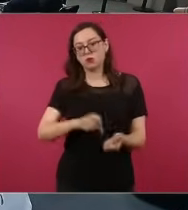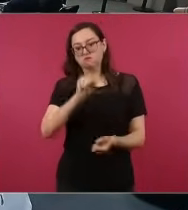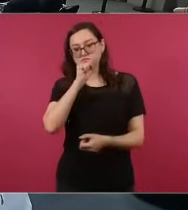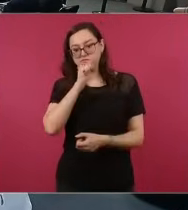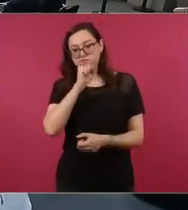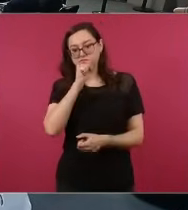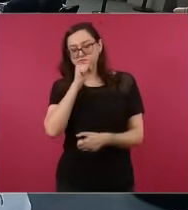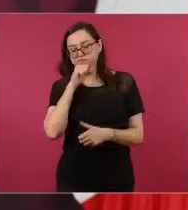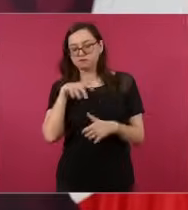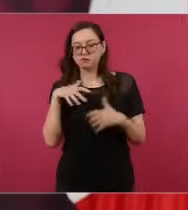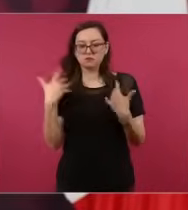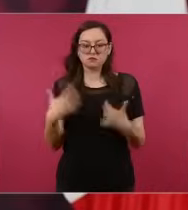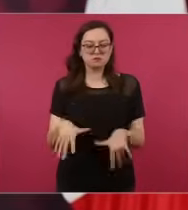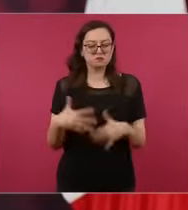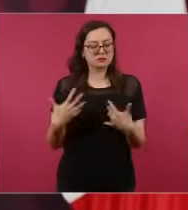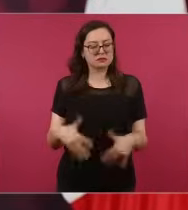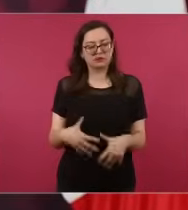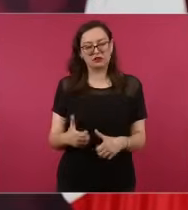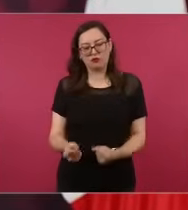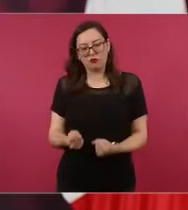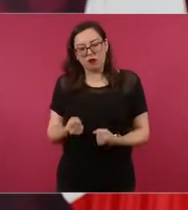y profunda